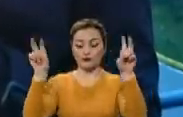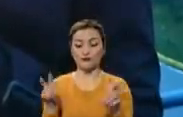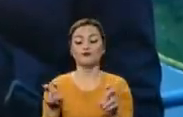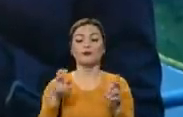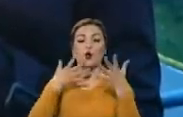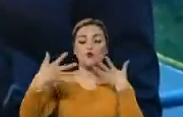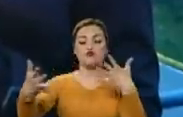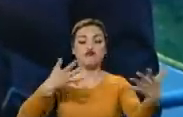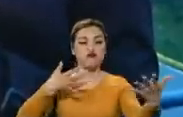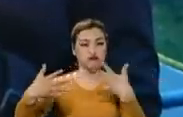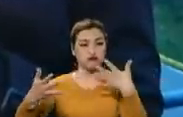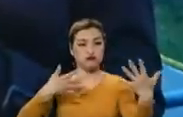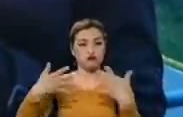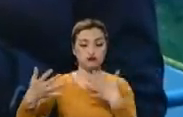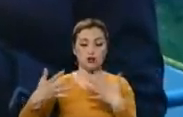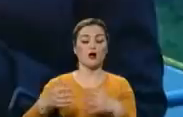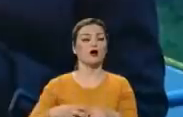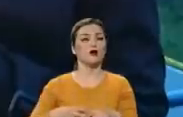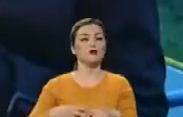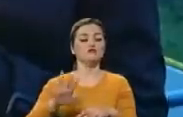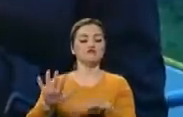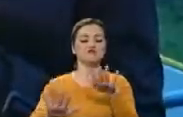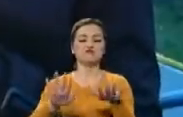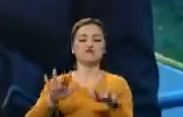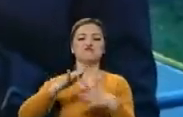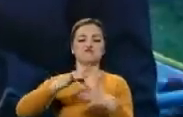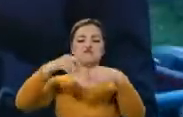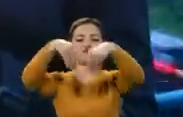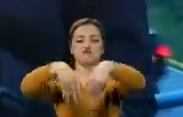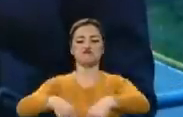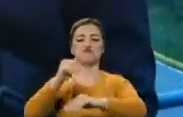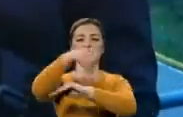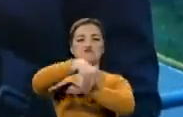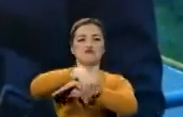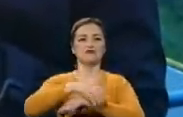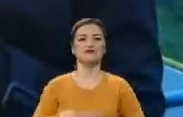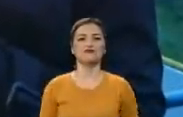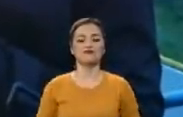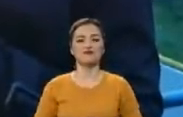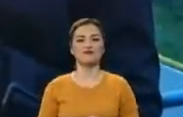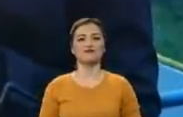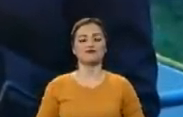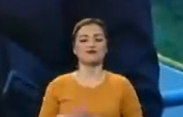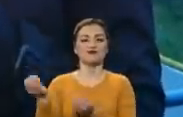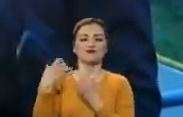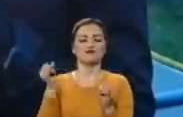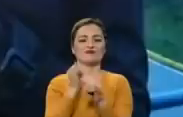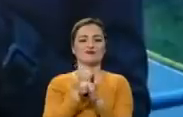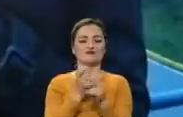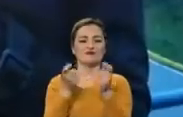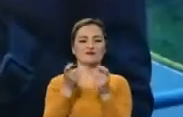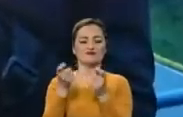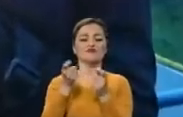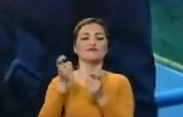vientos de 3 kilómetros por hora y también mucha probabilidad de lluvias para horas de la tarde. Según reporta el Instituto Nacional